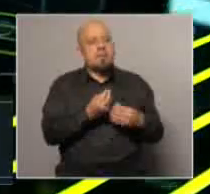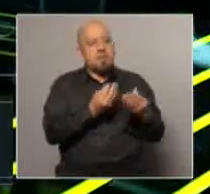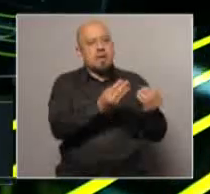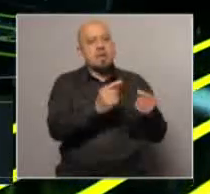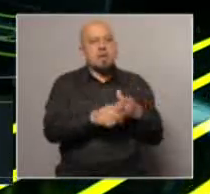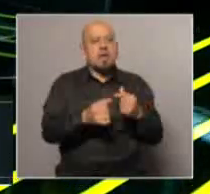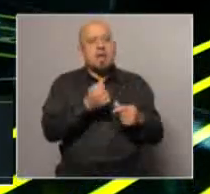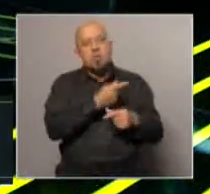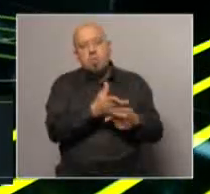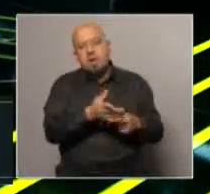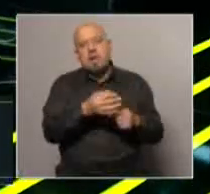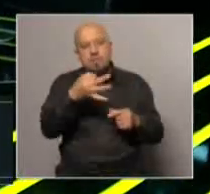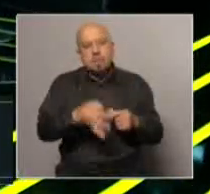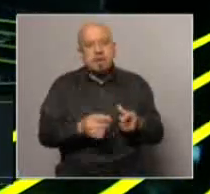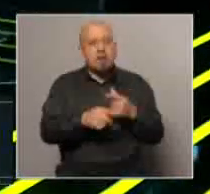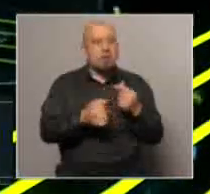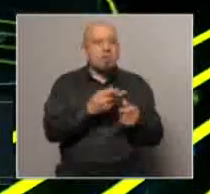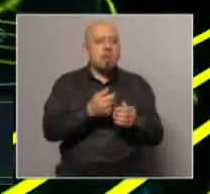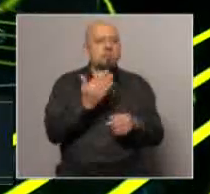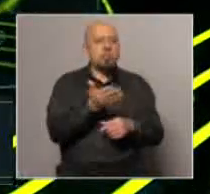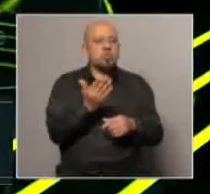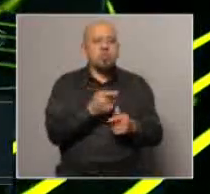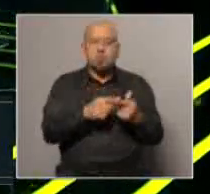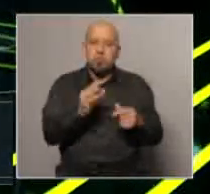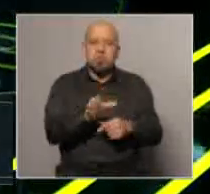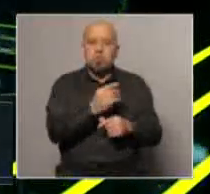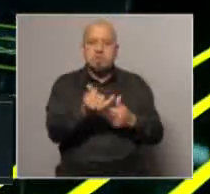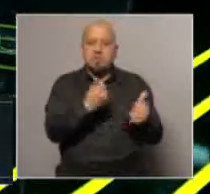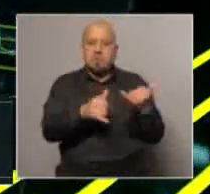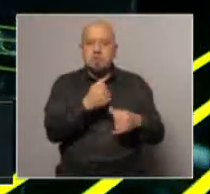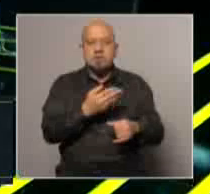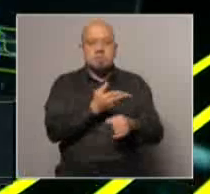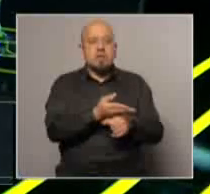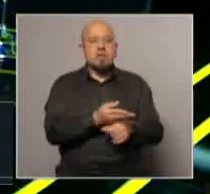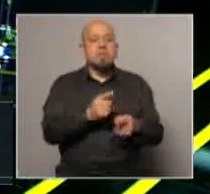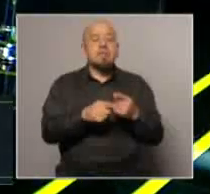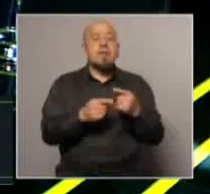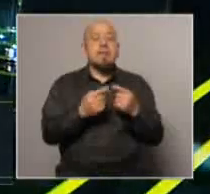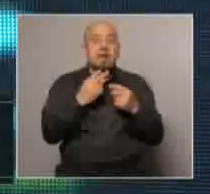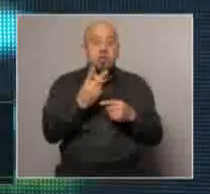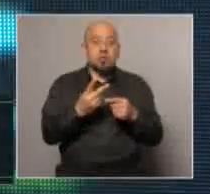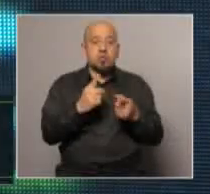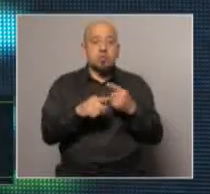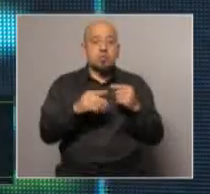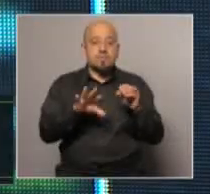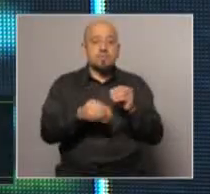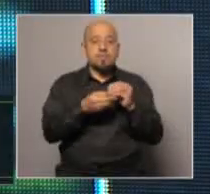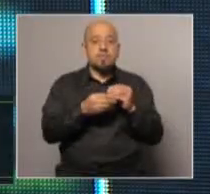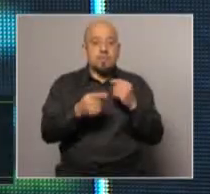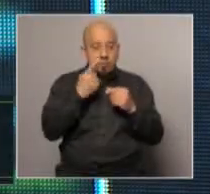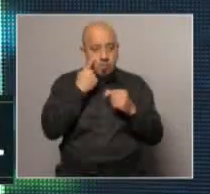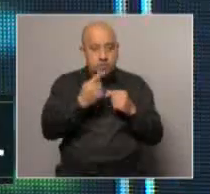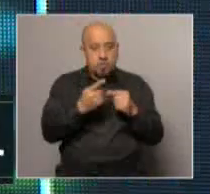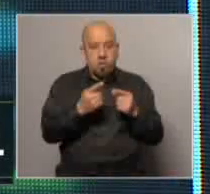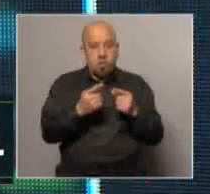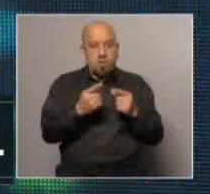en estado vegetativo, cuánta es la producción, todo eso se carga. Y además las dos fiscalizaciones son complementarias en la misma medida que